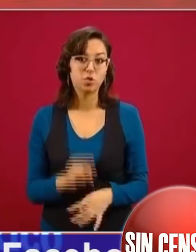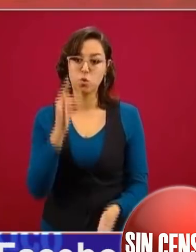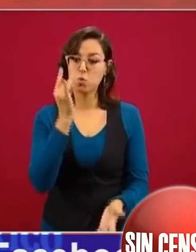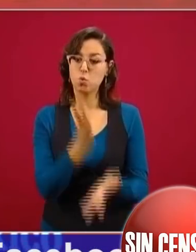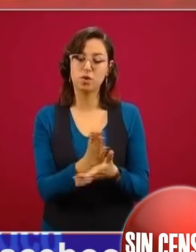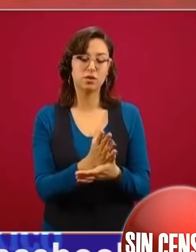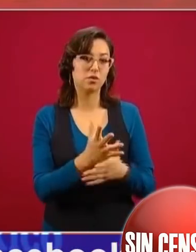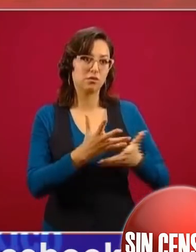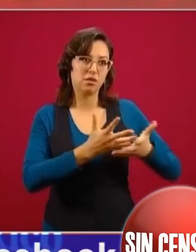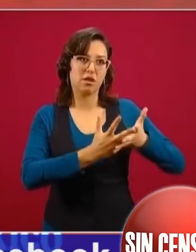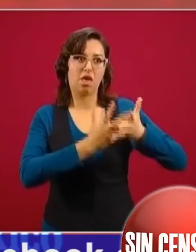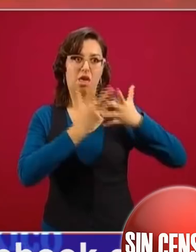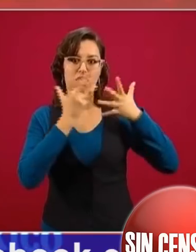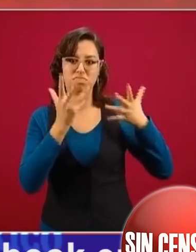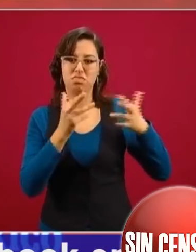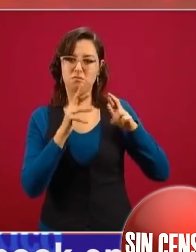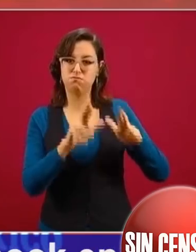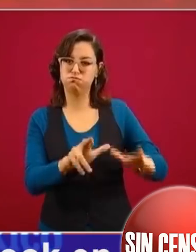Entonces,